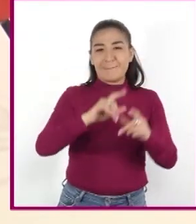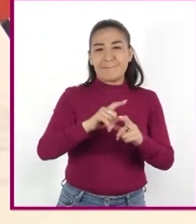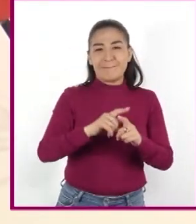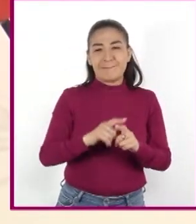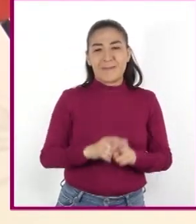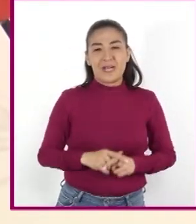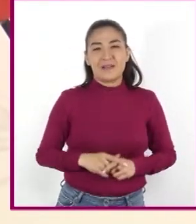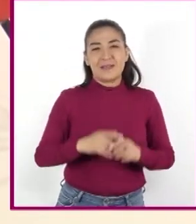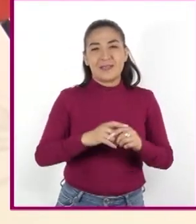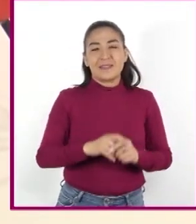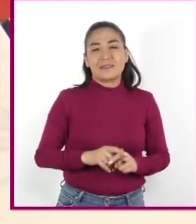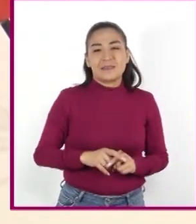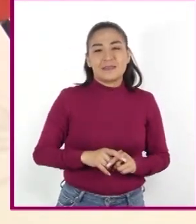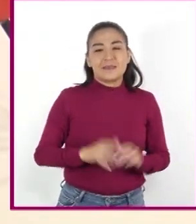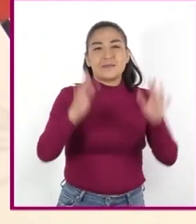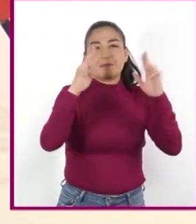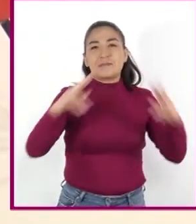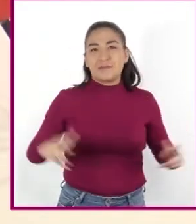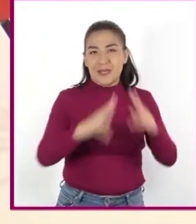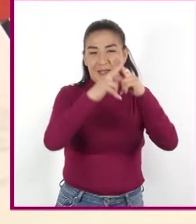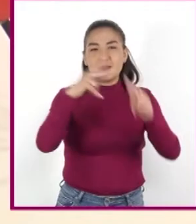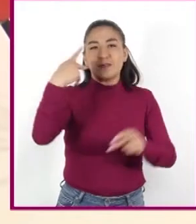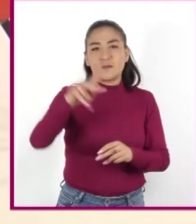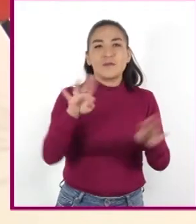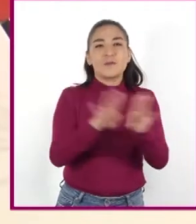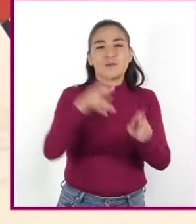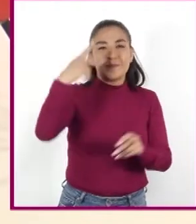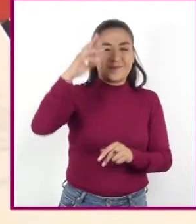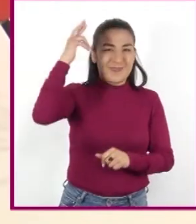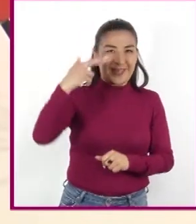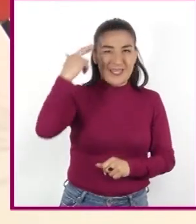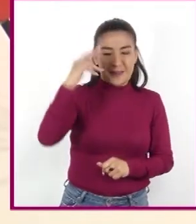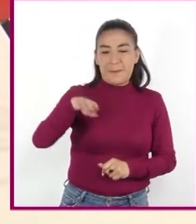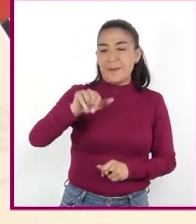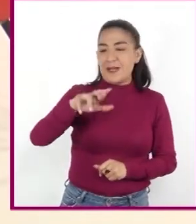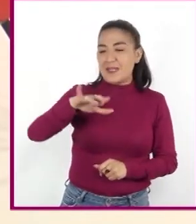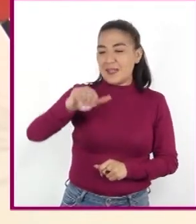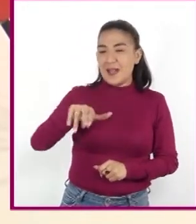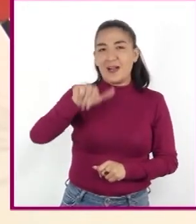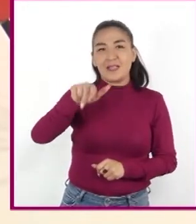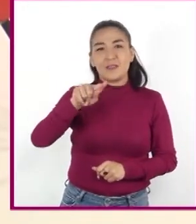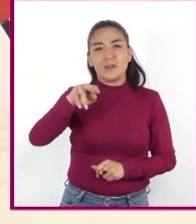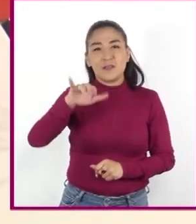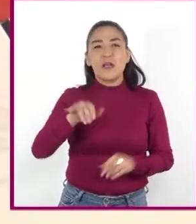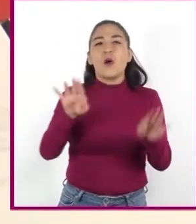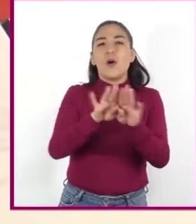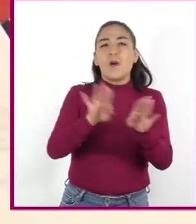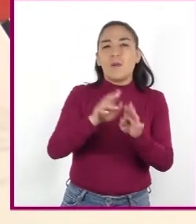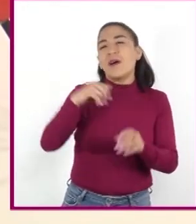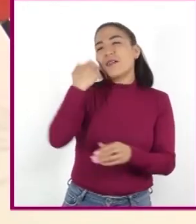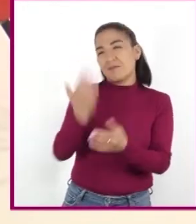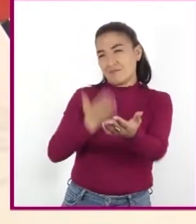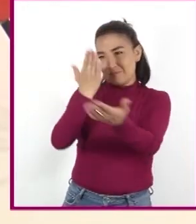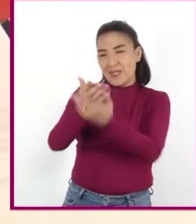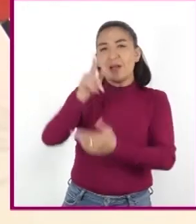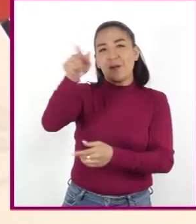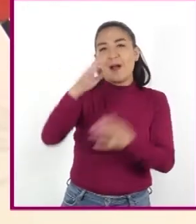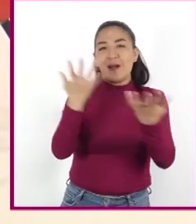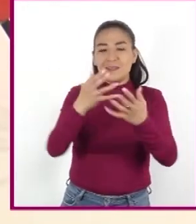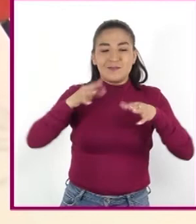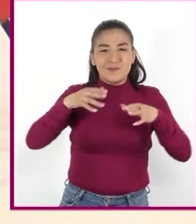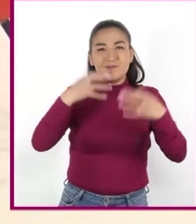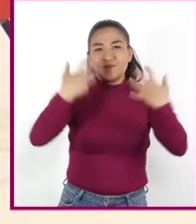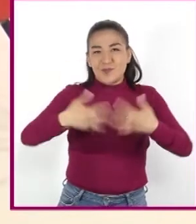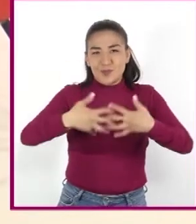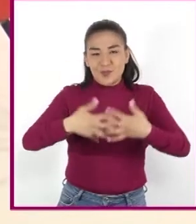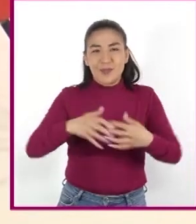Revolución Francesa, pues la reina María Antonieta de Francia se mandaba a hacer joyería, y por otro con la